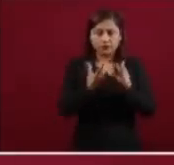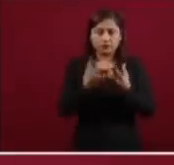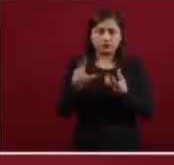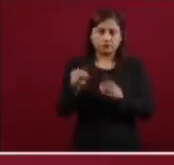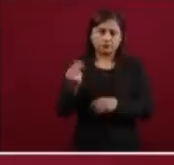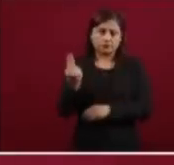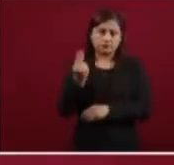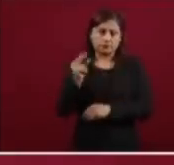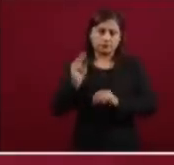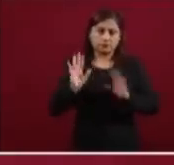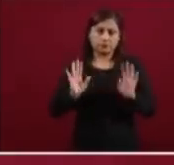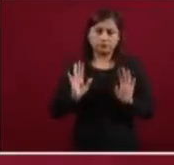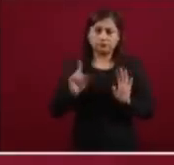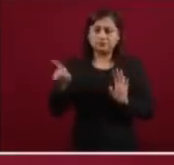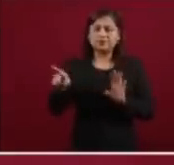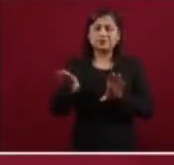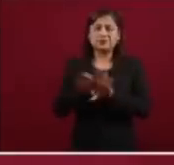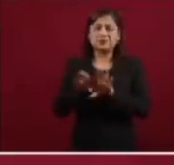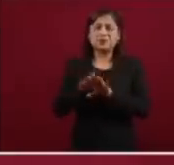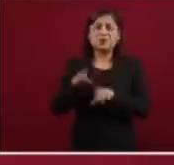que sería mejor